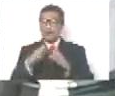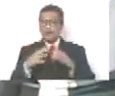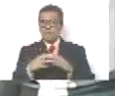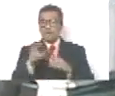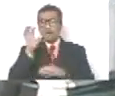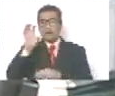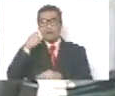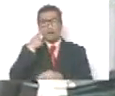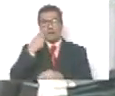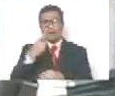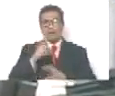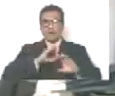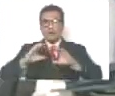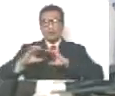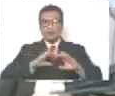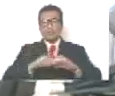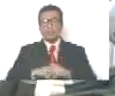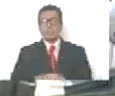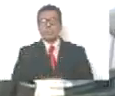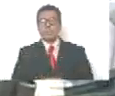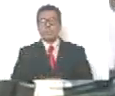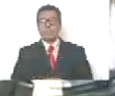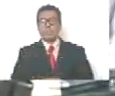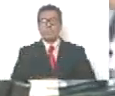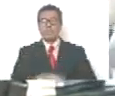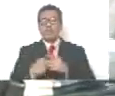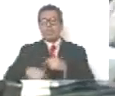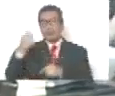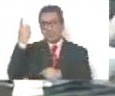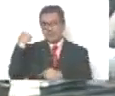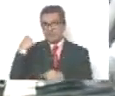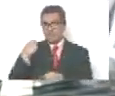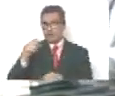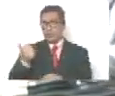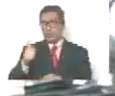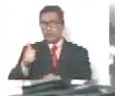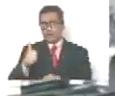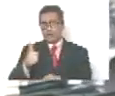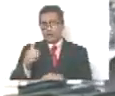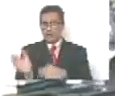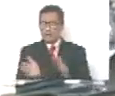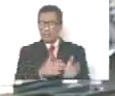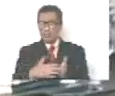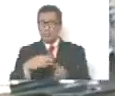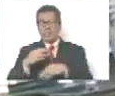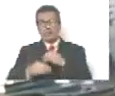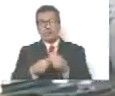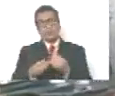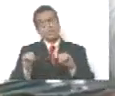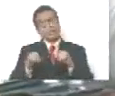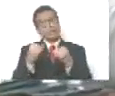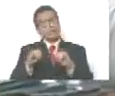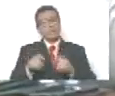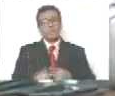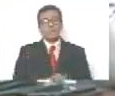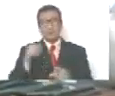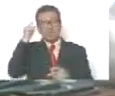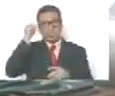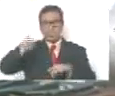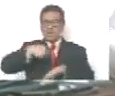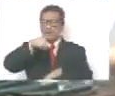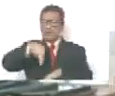medios de comunicación. El pasado 10 de marzo se celebró nuevamente el Día Nacional